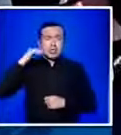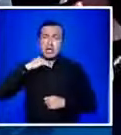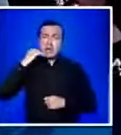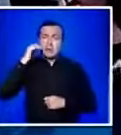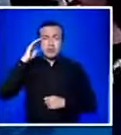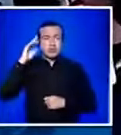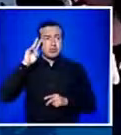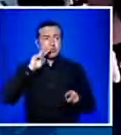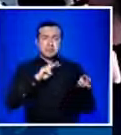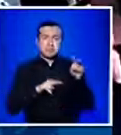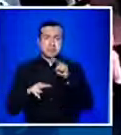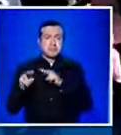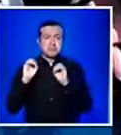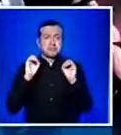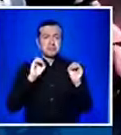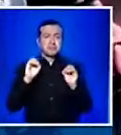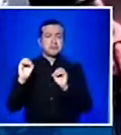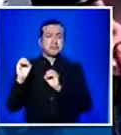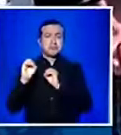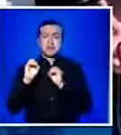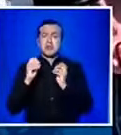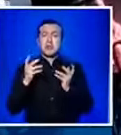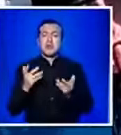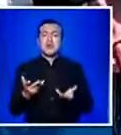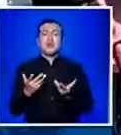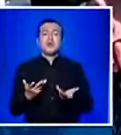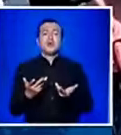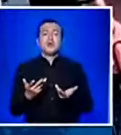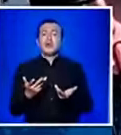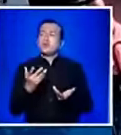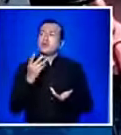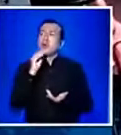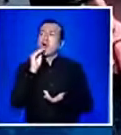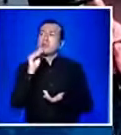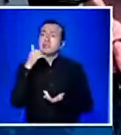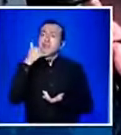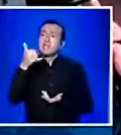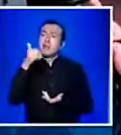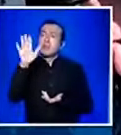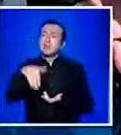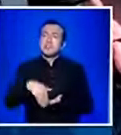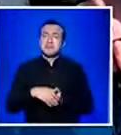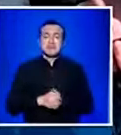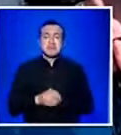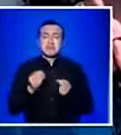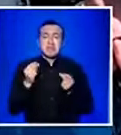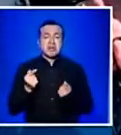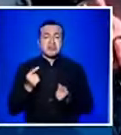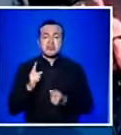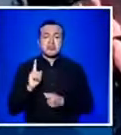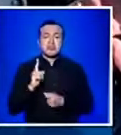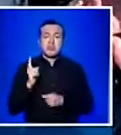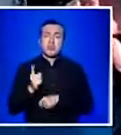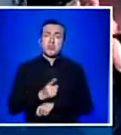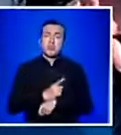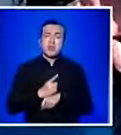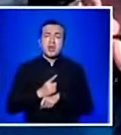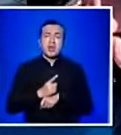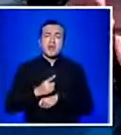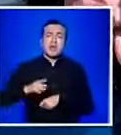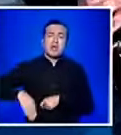ronda. Solamente hace ronda cuando uno se les llama, y aún así cuando se les llama no vienen enseguida, se demoran una hora.